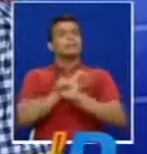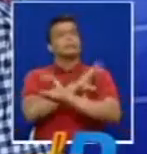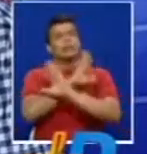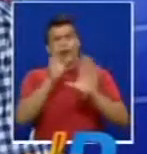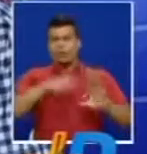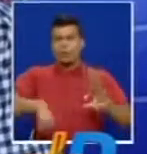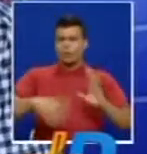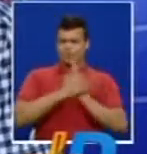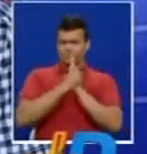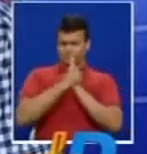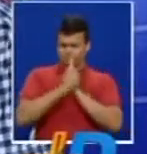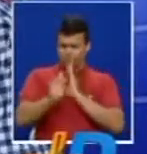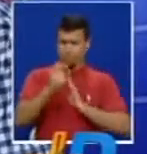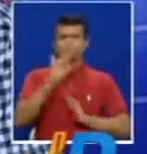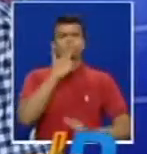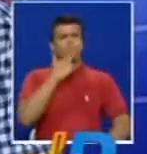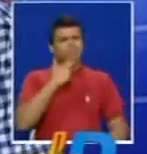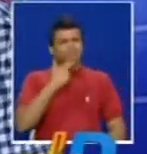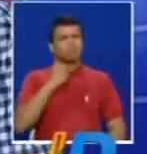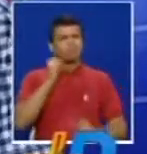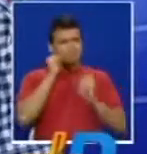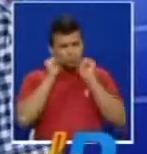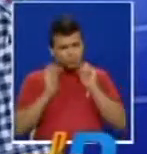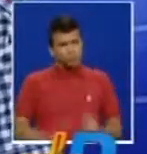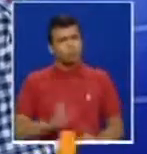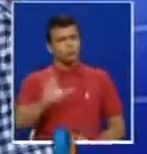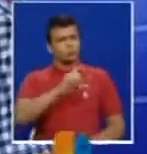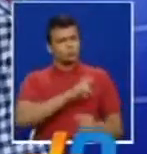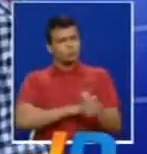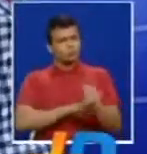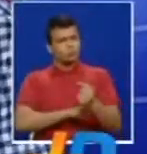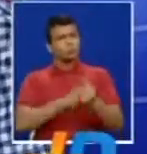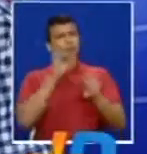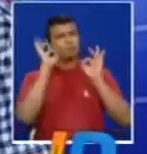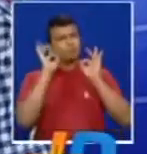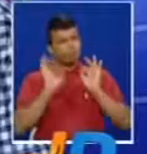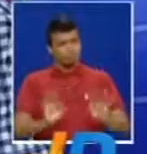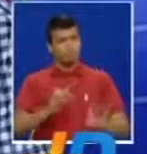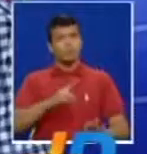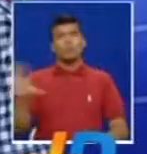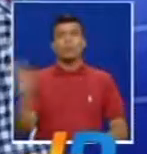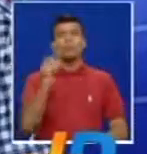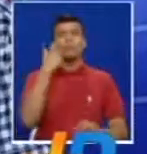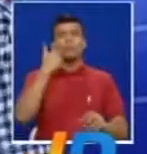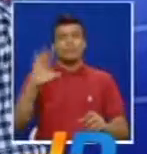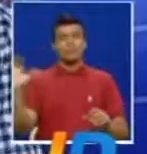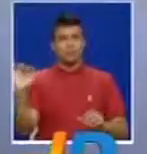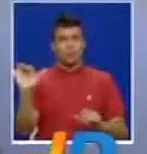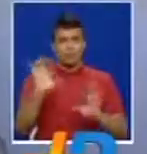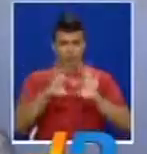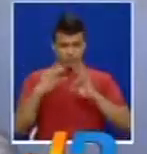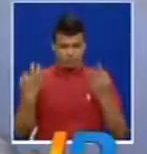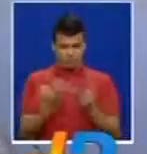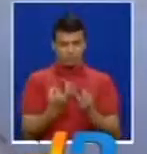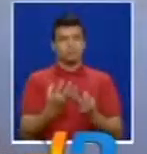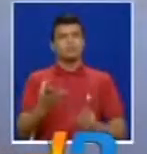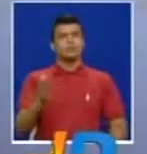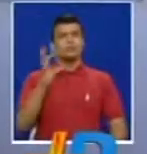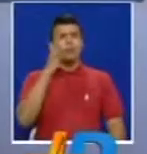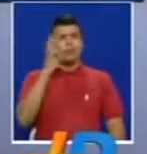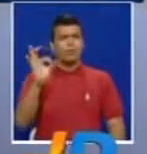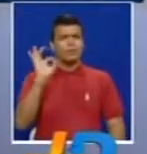calidad humana, que es lo importante y que lo vamos a coger. Es una familia que ya tenemos conformada. Un legendario del